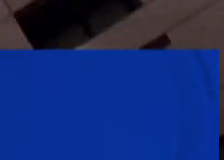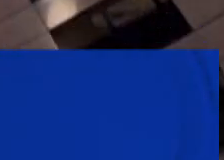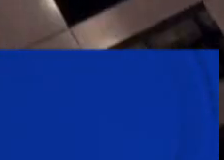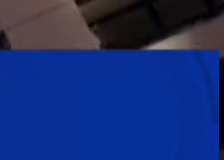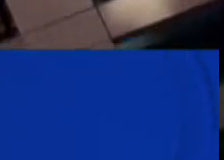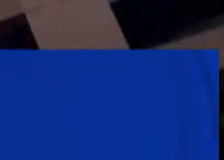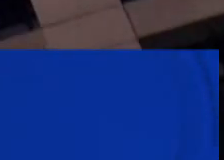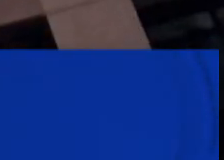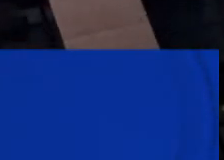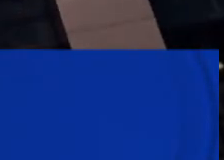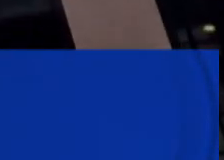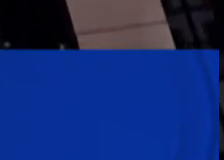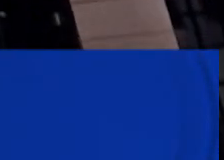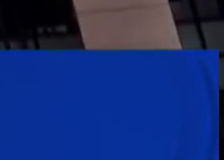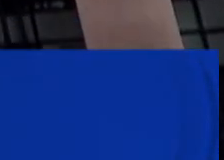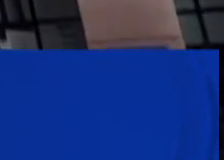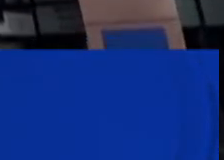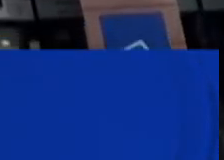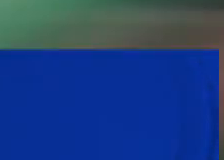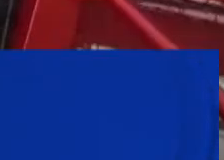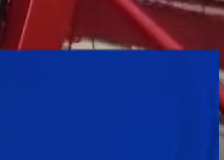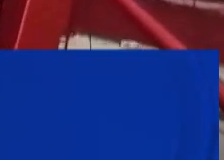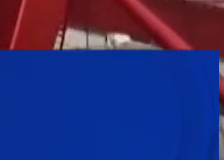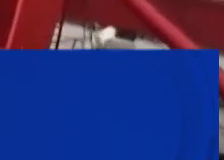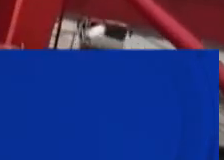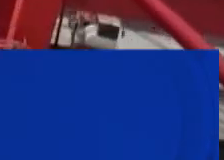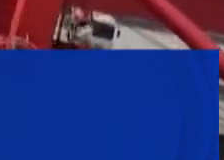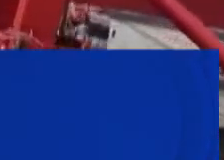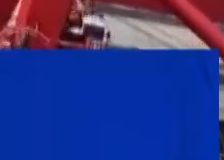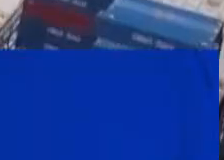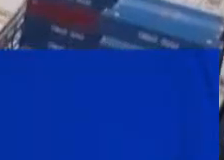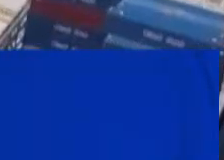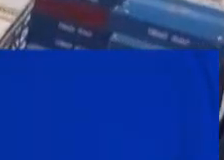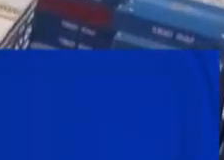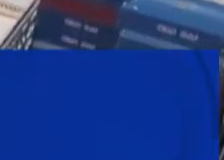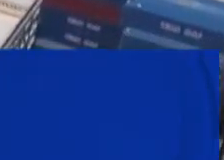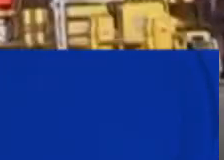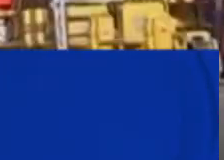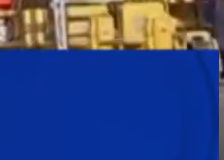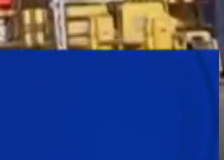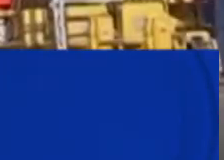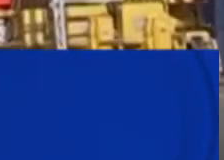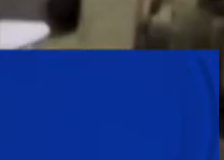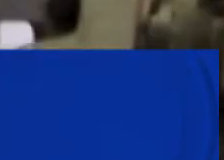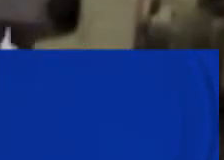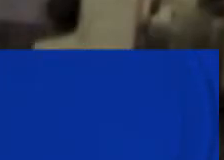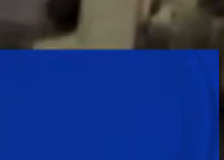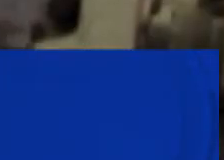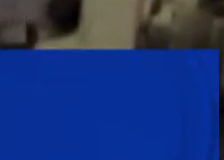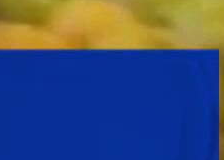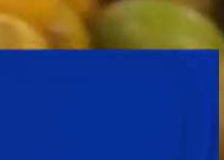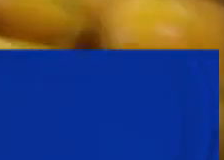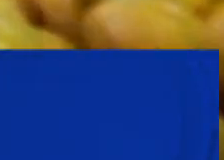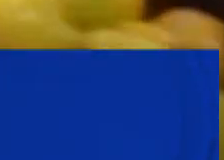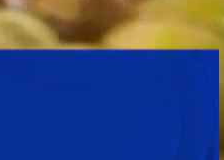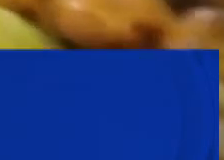que arroja este entendimiento comercial son apabullantes. Un mercado de más de 700 millones de consumidores, equivalente al 25%